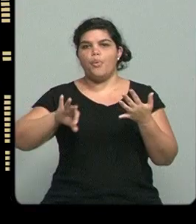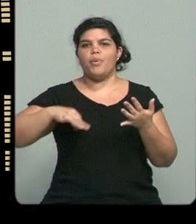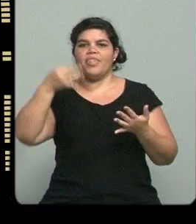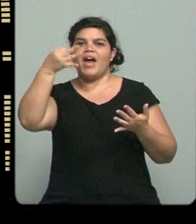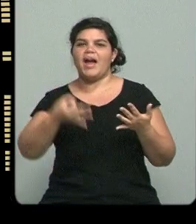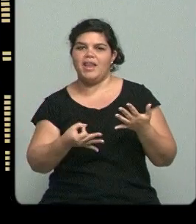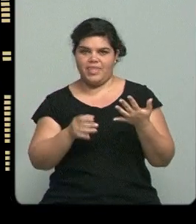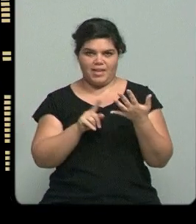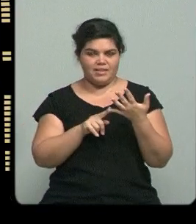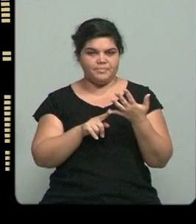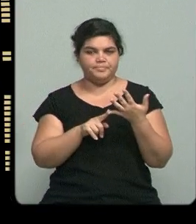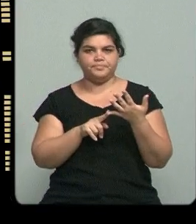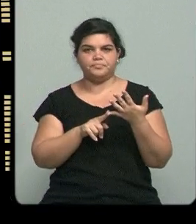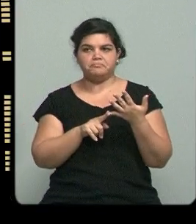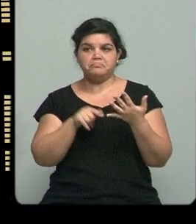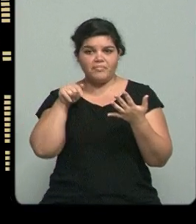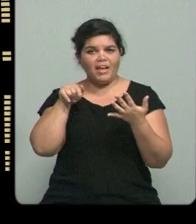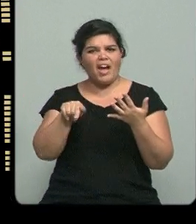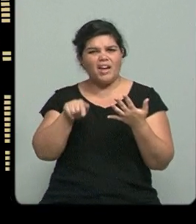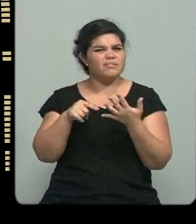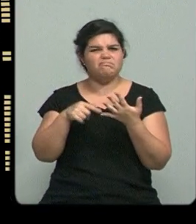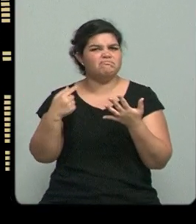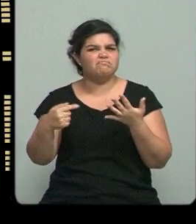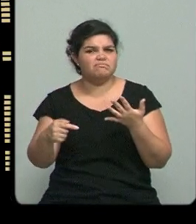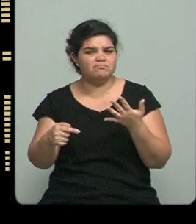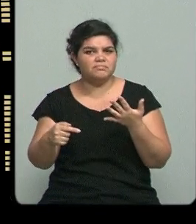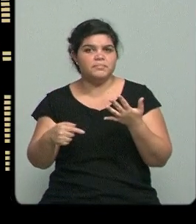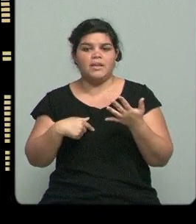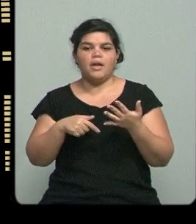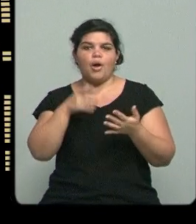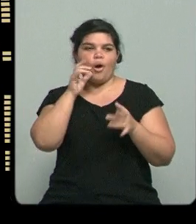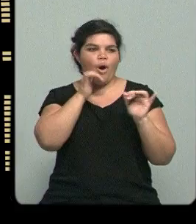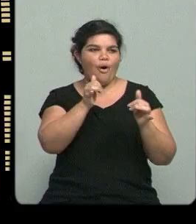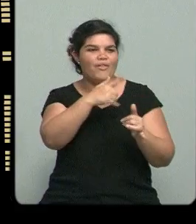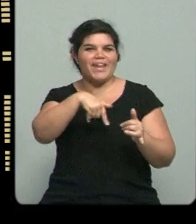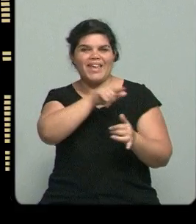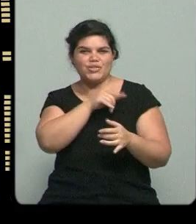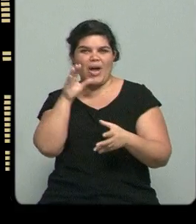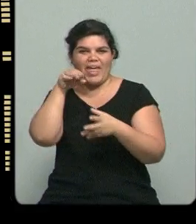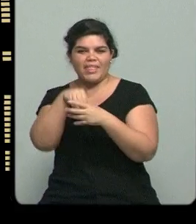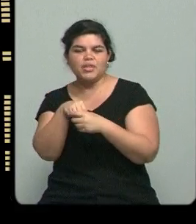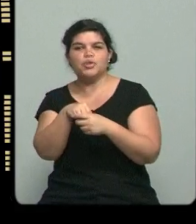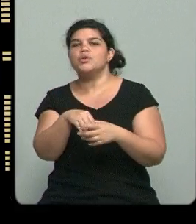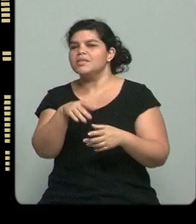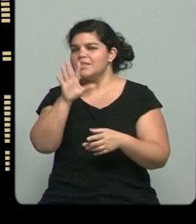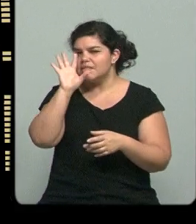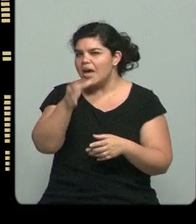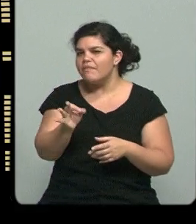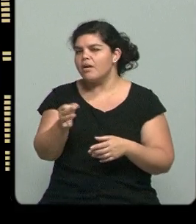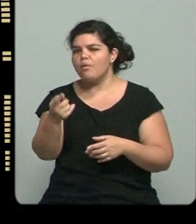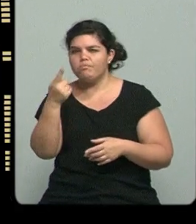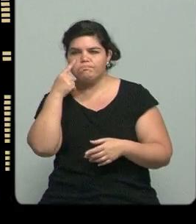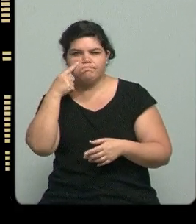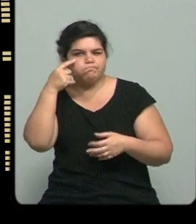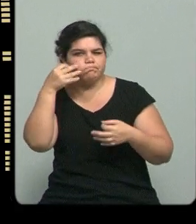de vida, en el que bueno, trabajamos con los jóvenes la importancia de saber lo que